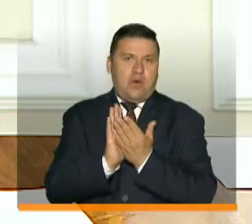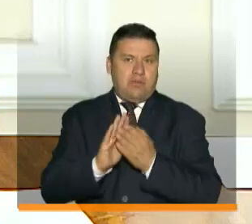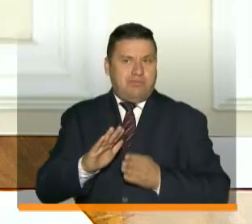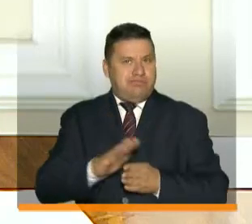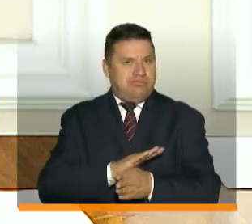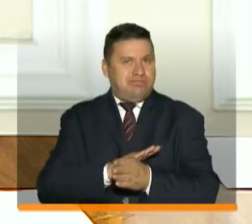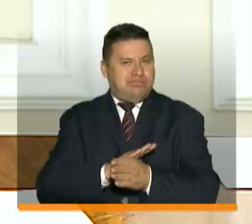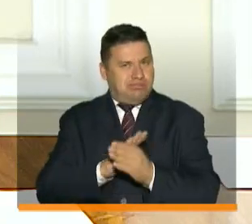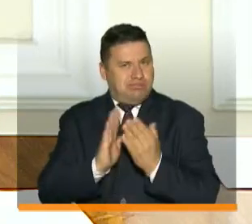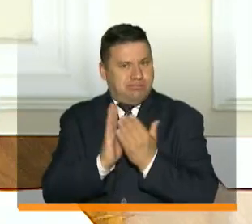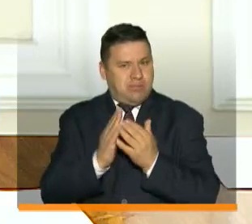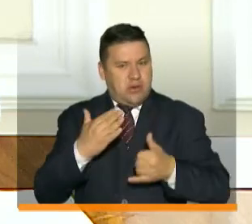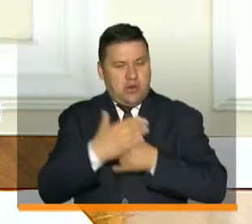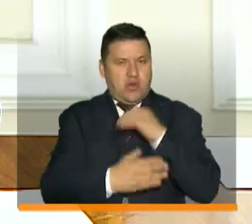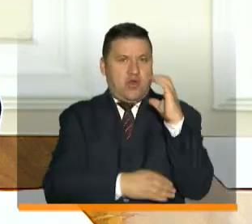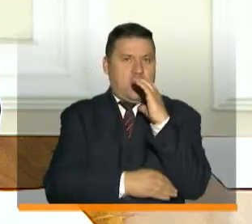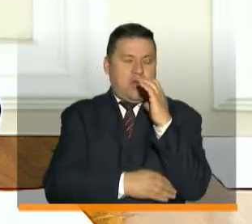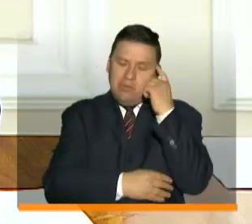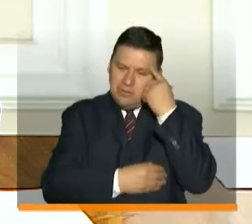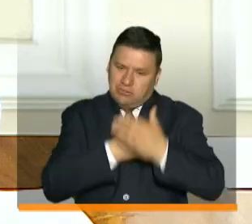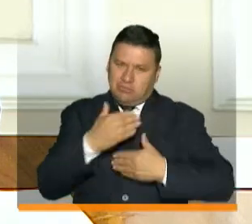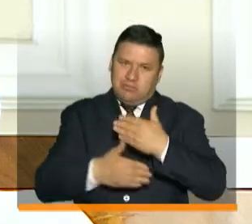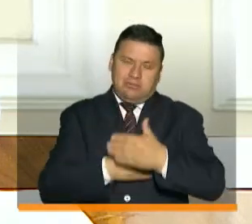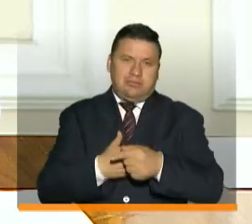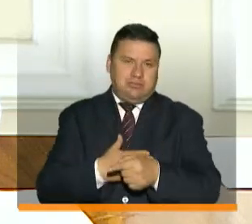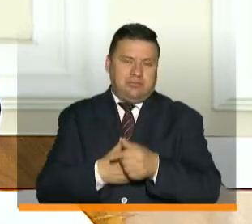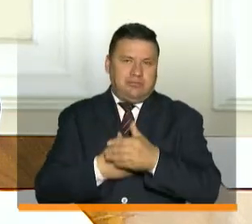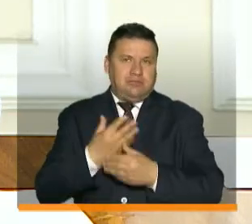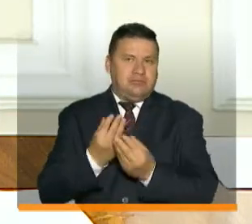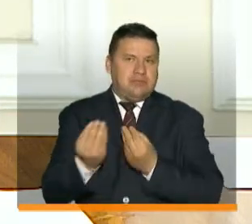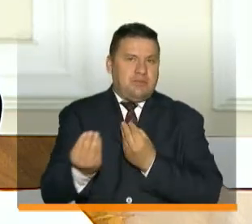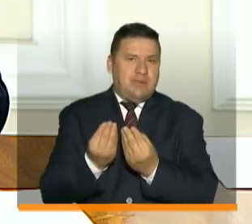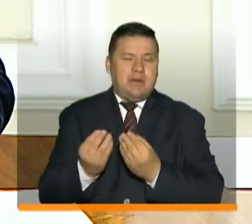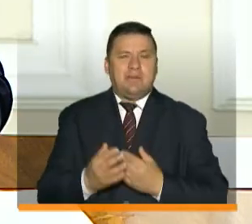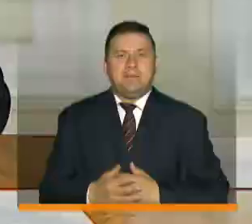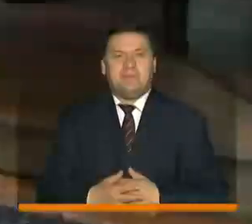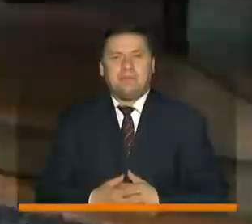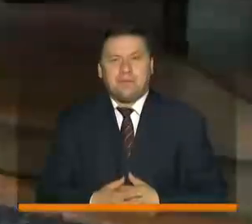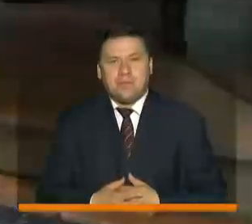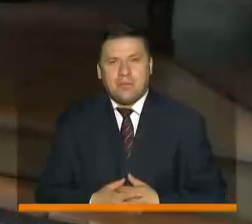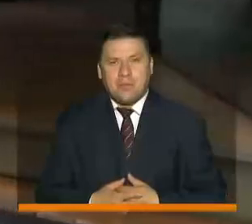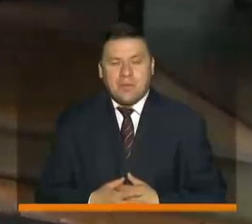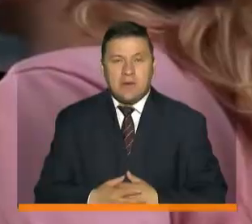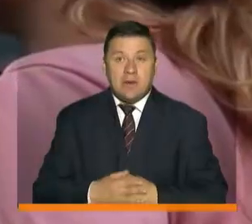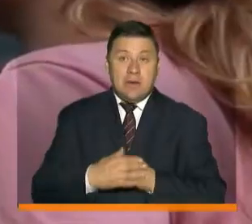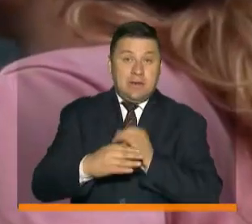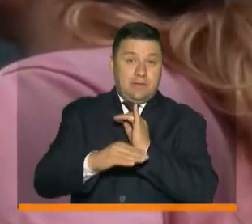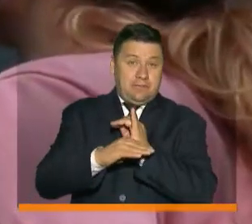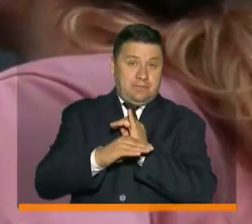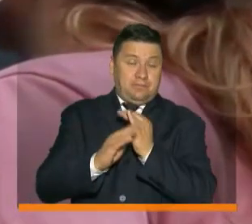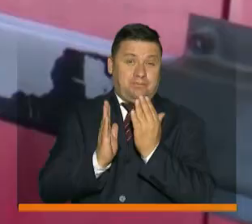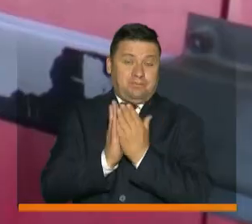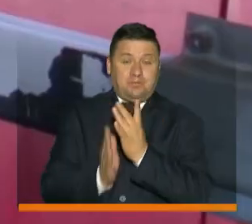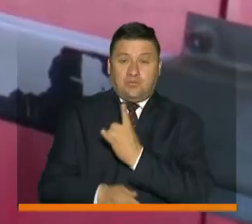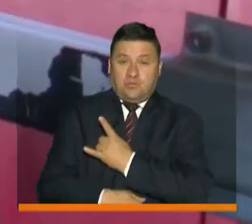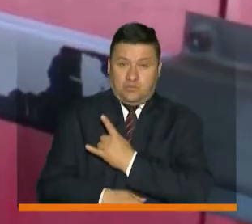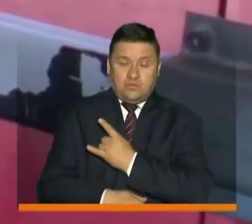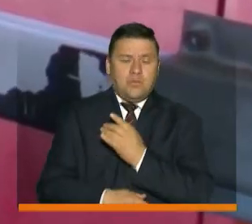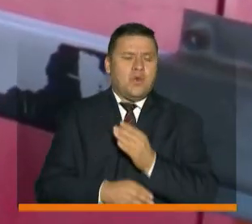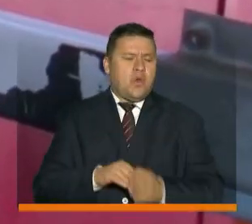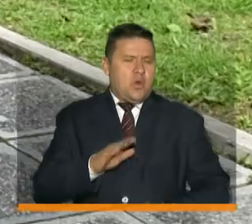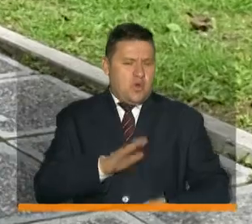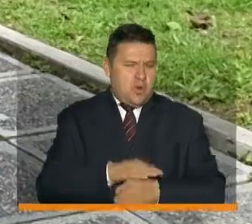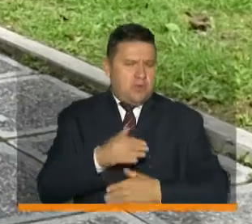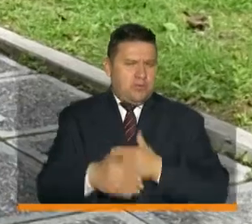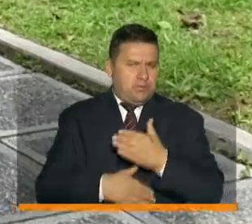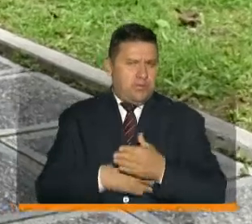superior de nuestro país y hacerlo en el esquema de alternancia. Las instituciones de educación superior continúan